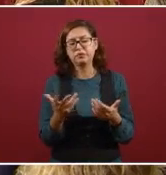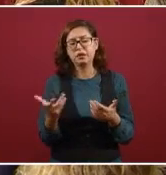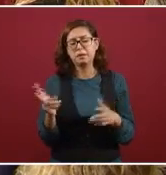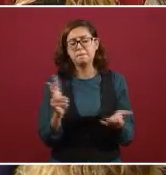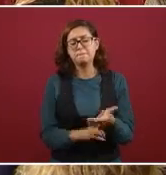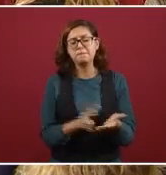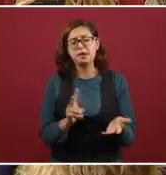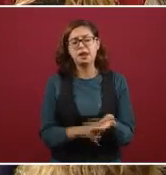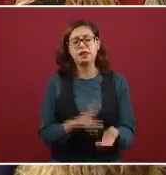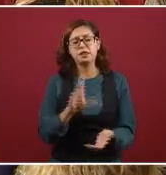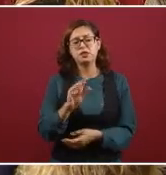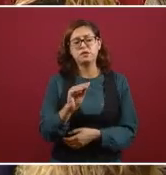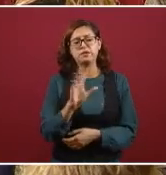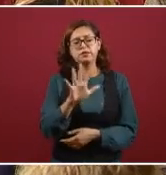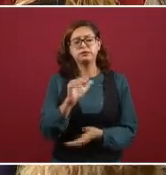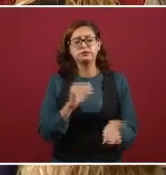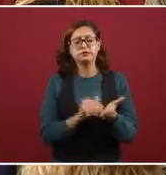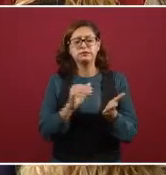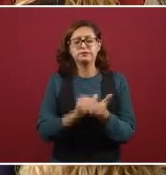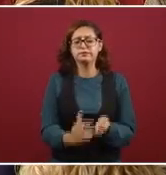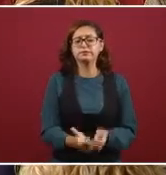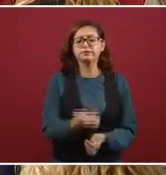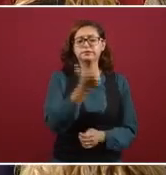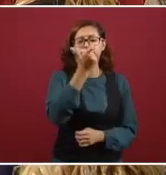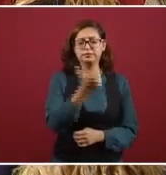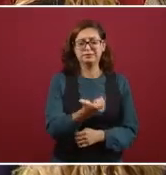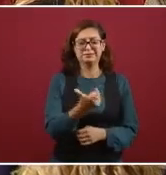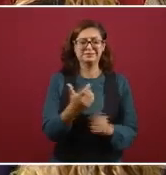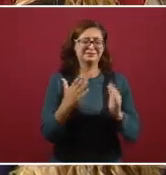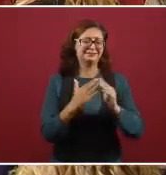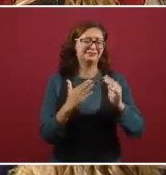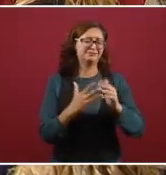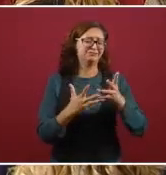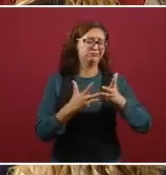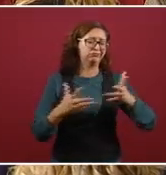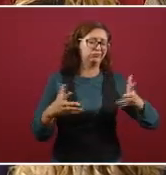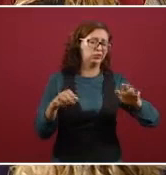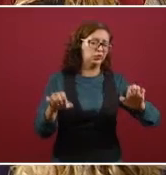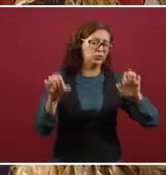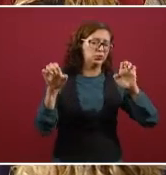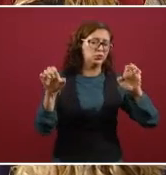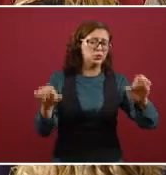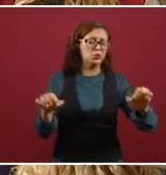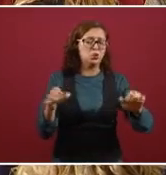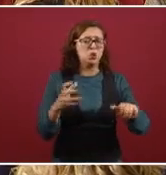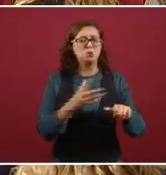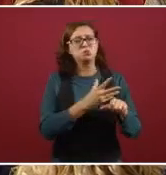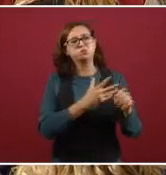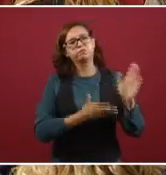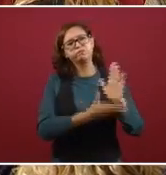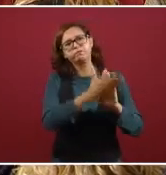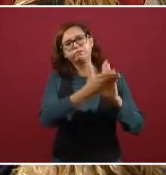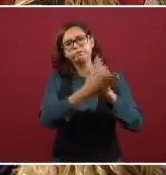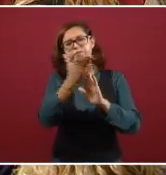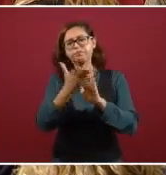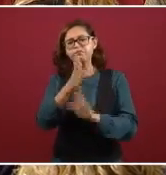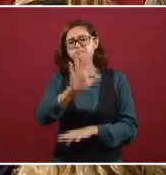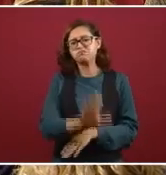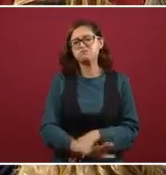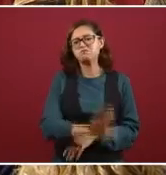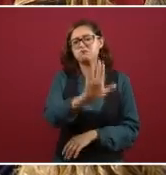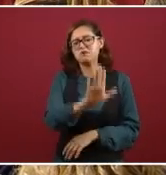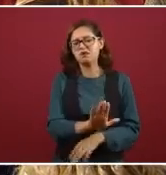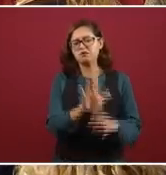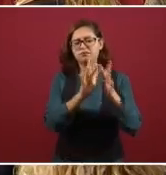millones de pesos. Se trata de una mansión estilo francés, situada en Lomas de Chapultepec. Es una